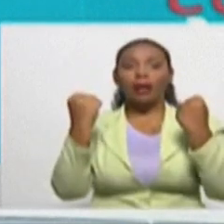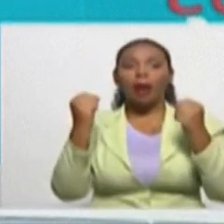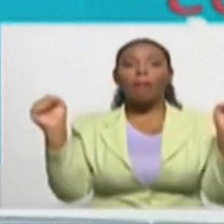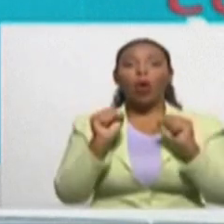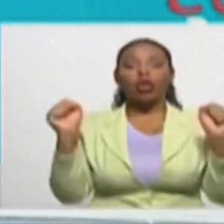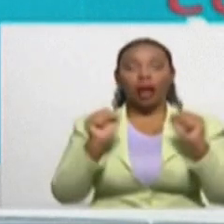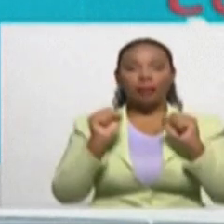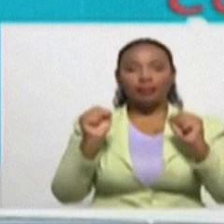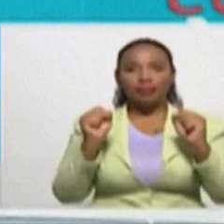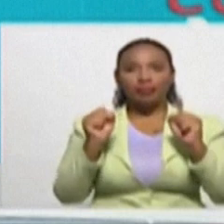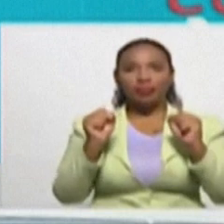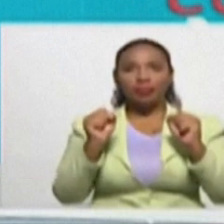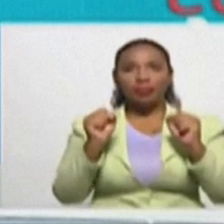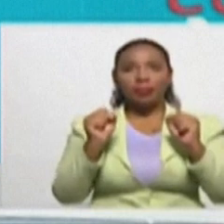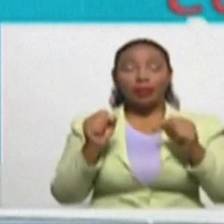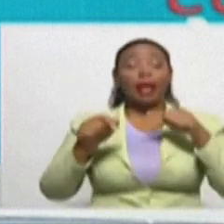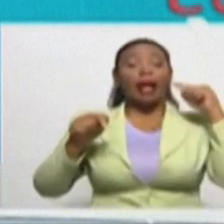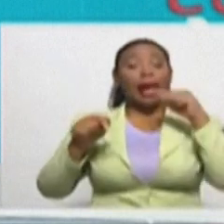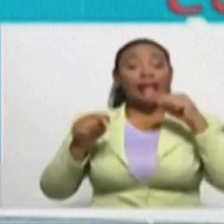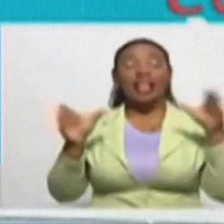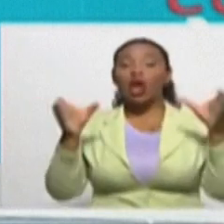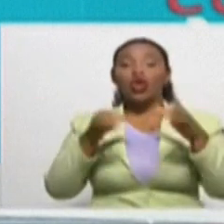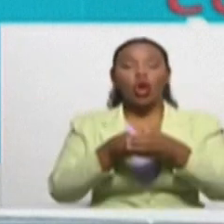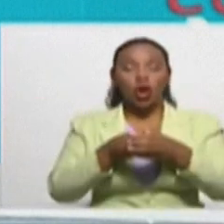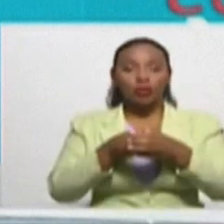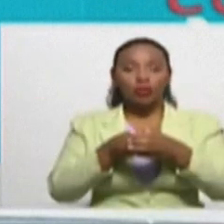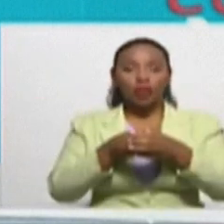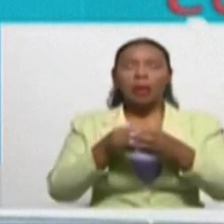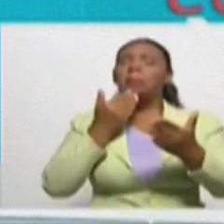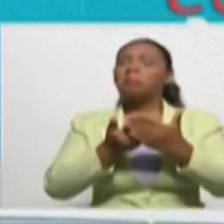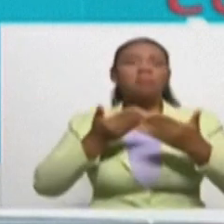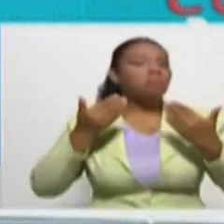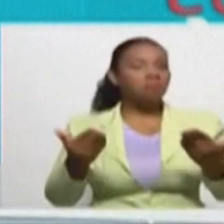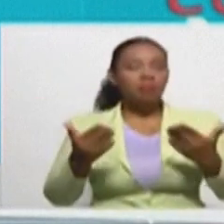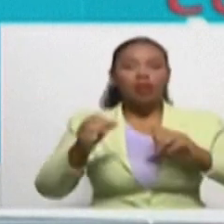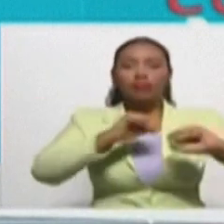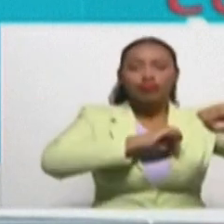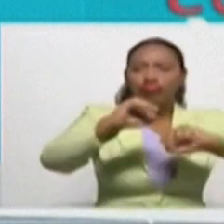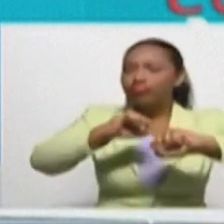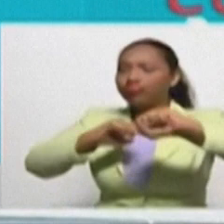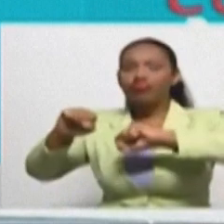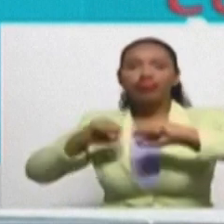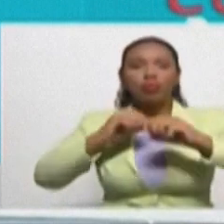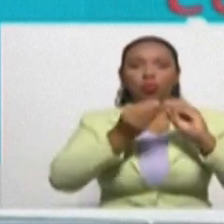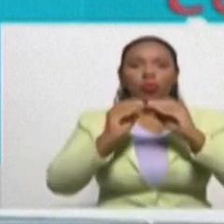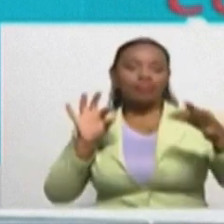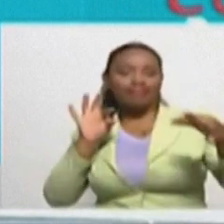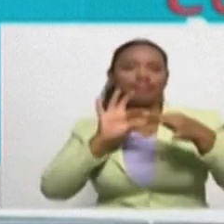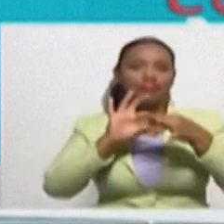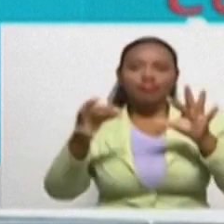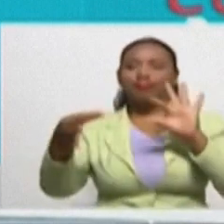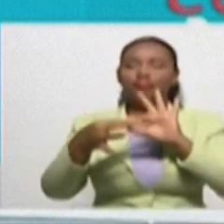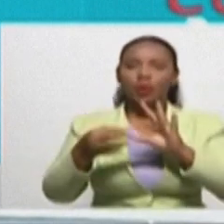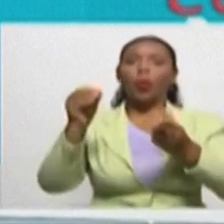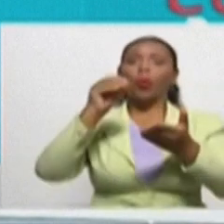de comunicación del Estado. El mandatario chavista ha mantenido la constante presencia mediática de su antecesor Hugo Chávez, quien